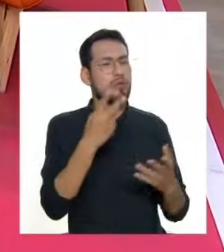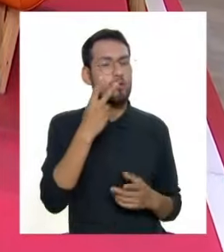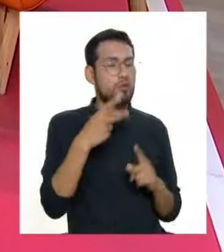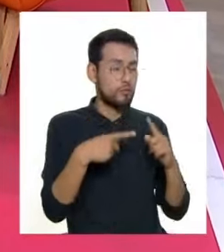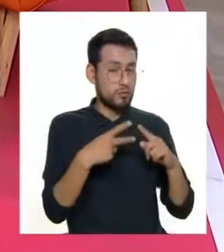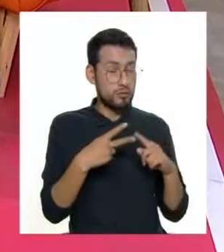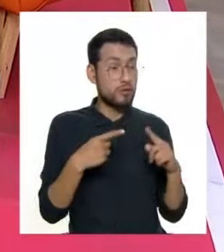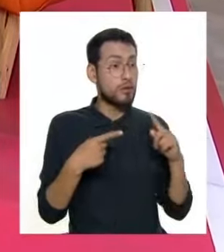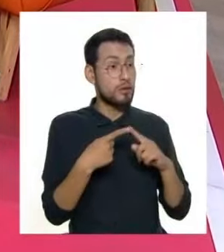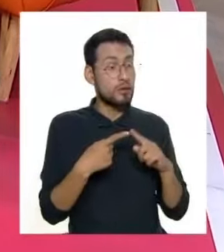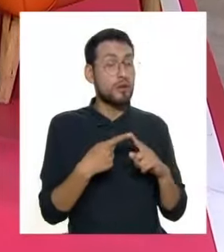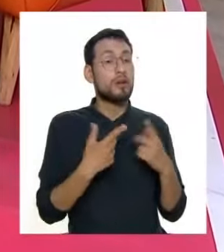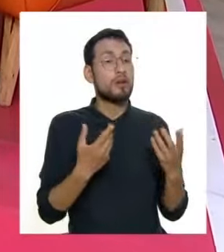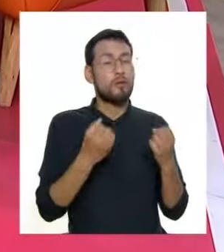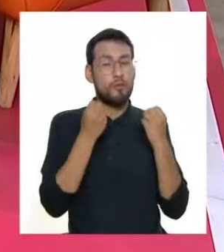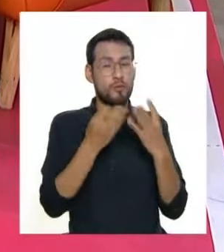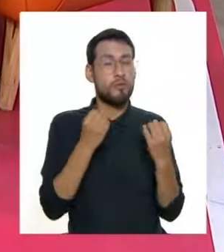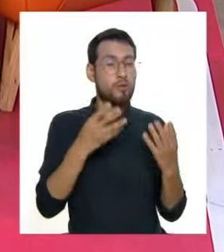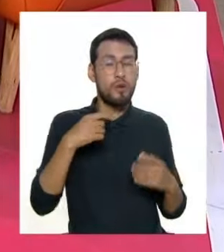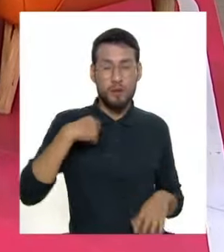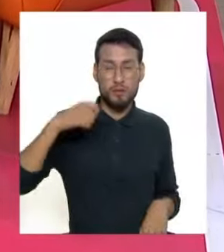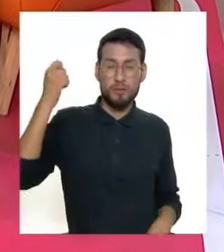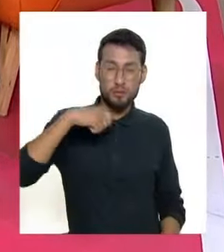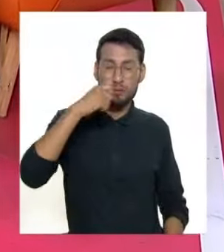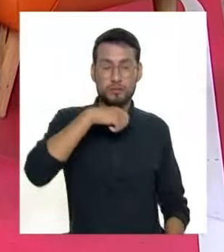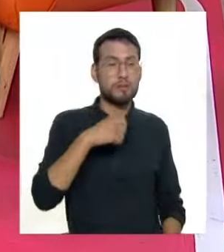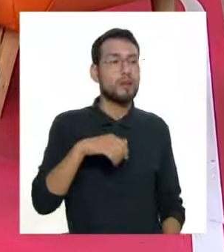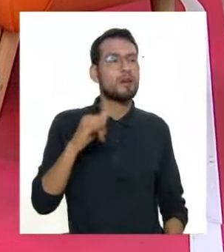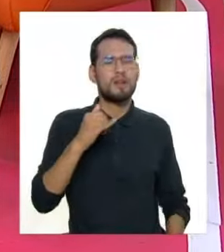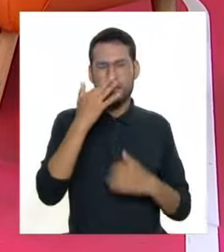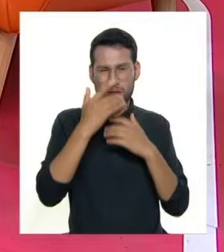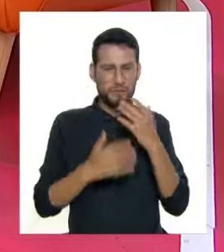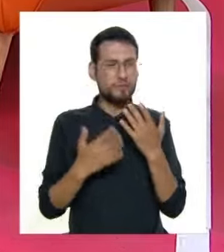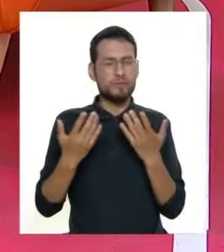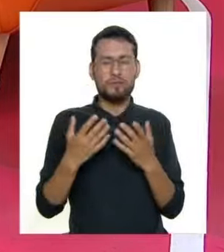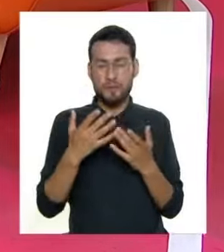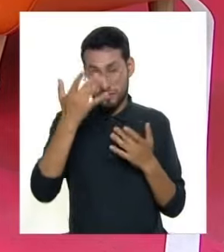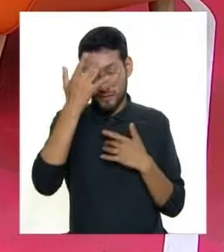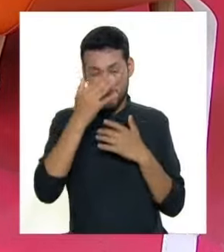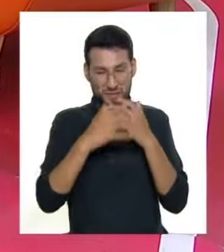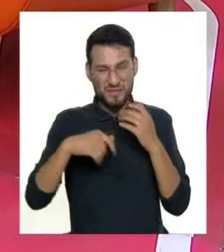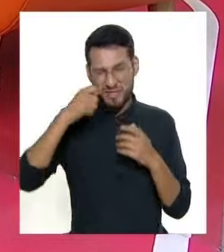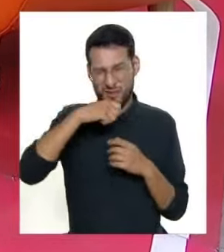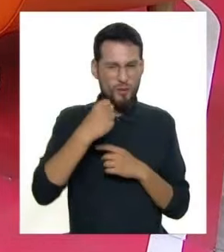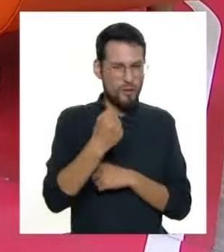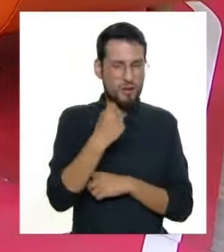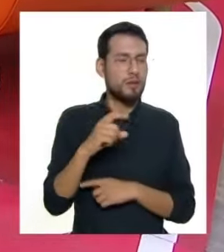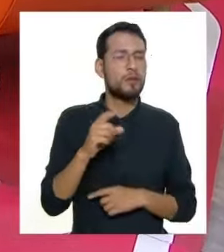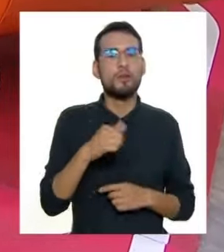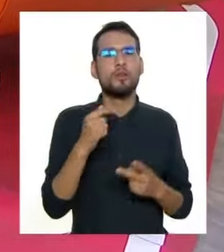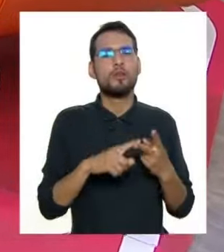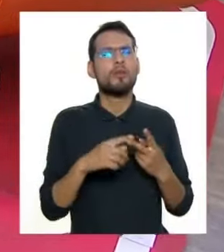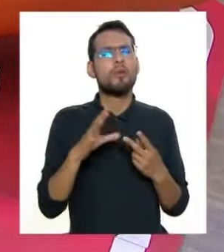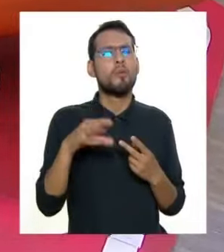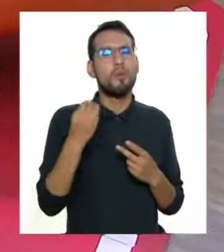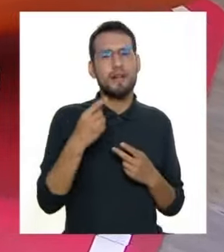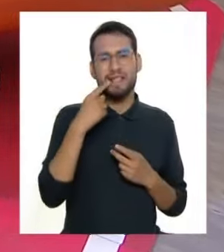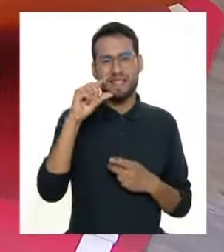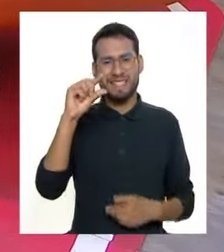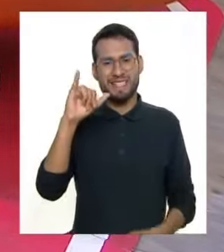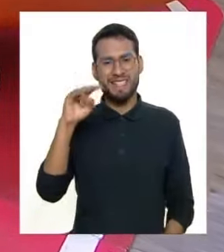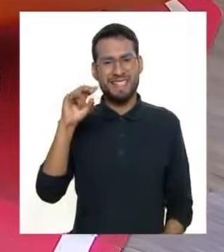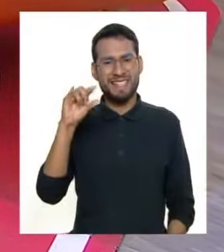cosas. Uno, por la presión excesiva que nosotros hacemos y hacemos sangrar de manera patológica. Y otra, porque el paciente ya tiene